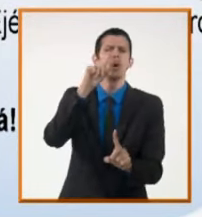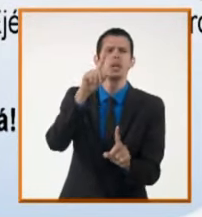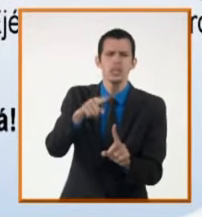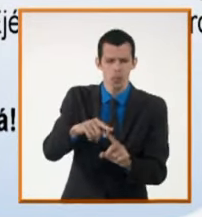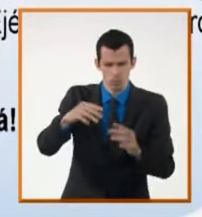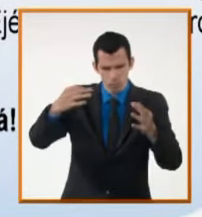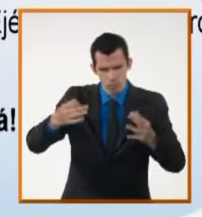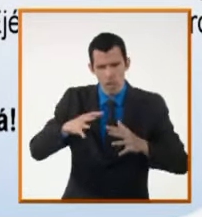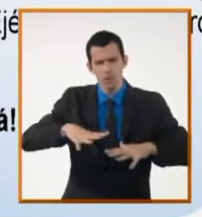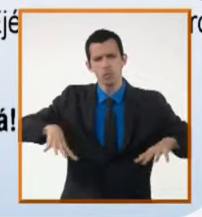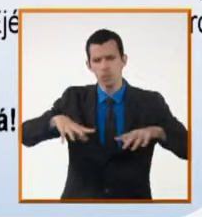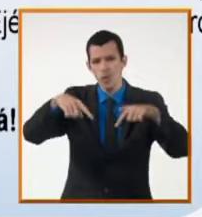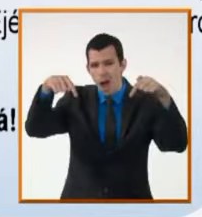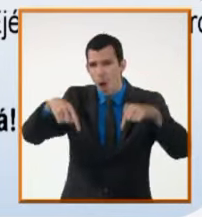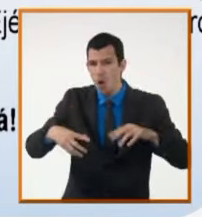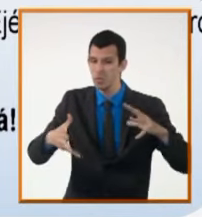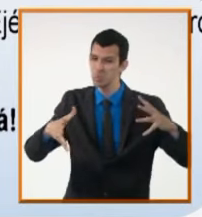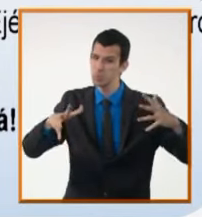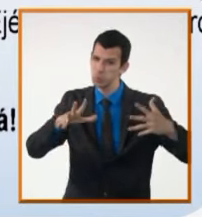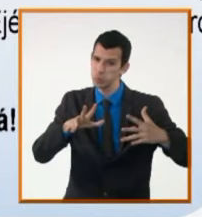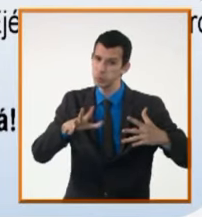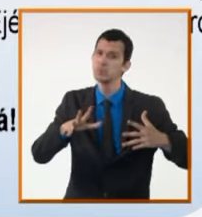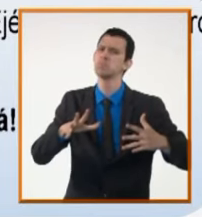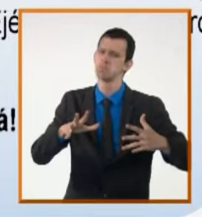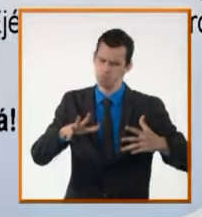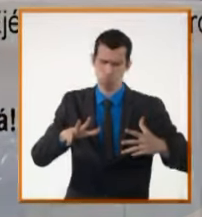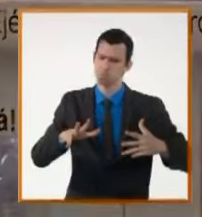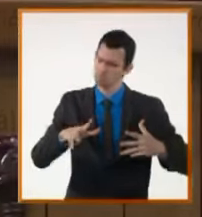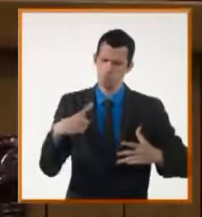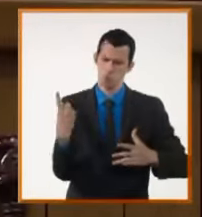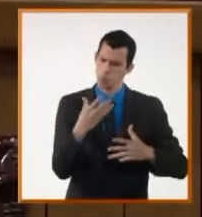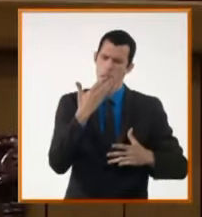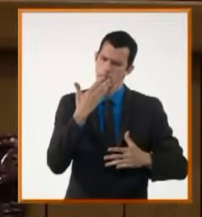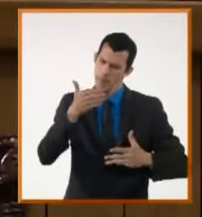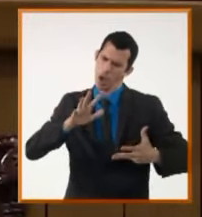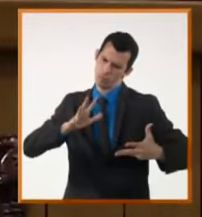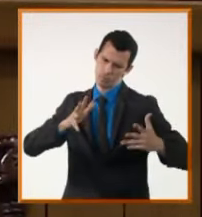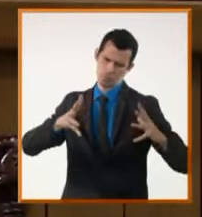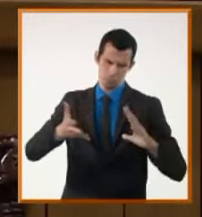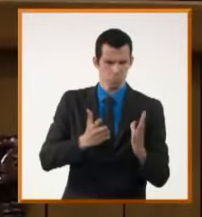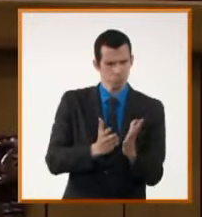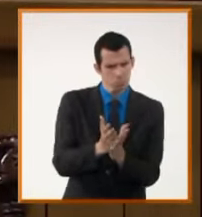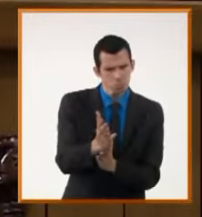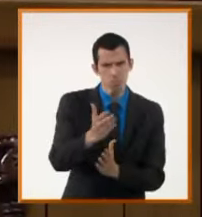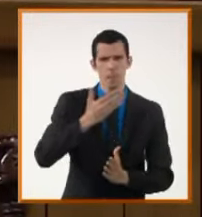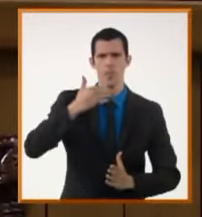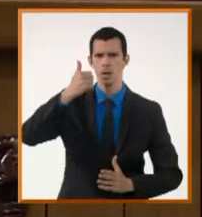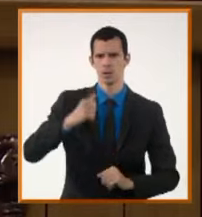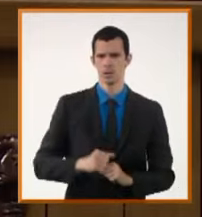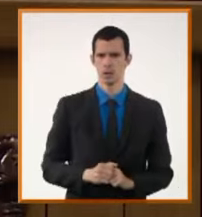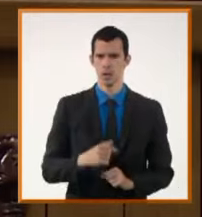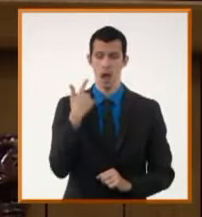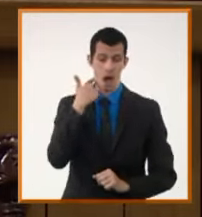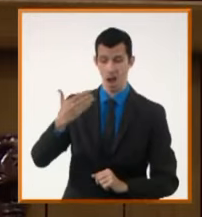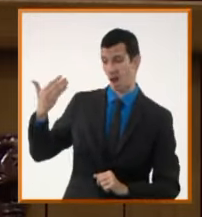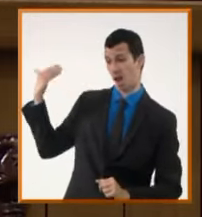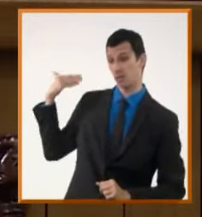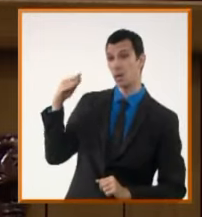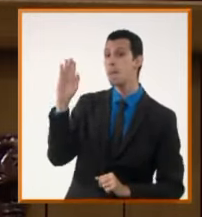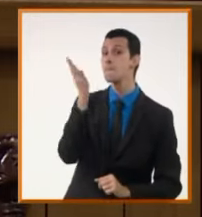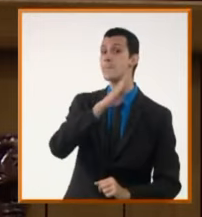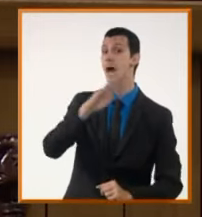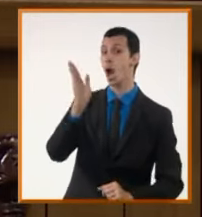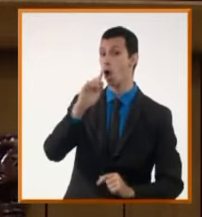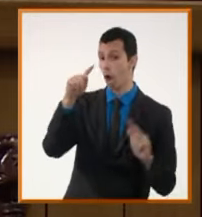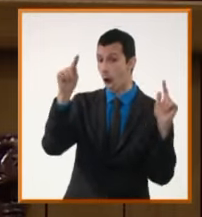alienta que de situaciones más complejas que esta, a lo largo de la historia, hemos salido airosos. Hay muchos